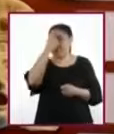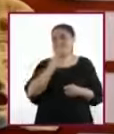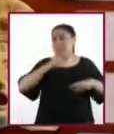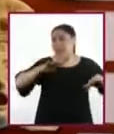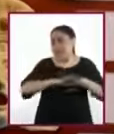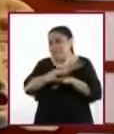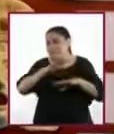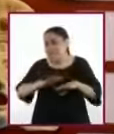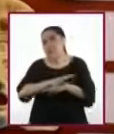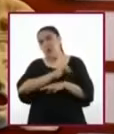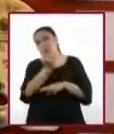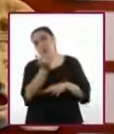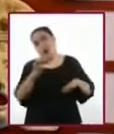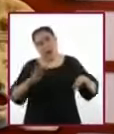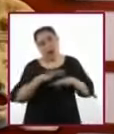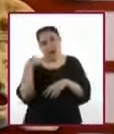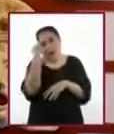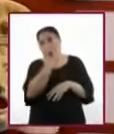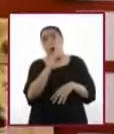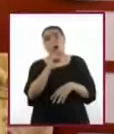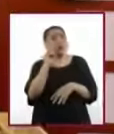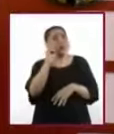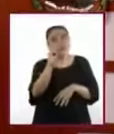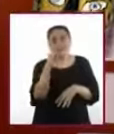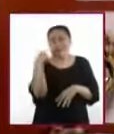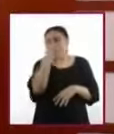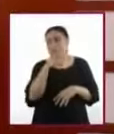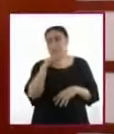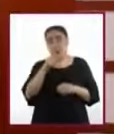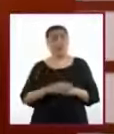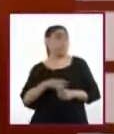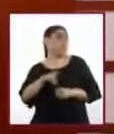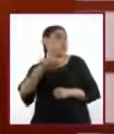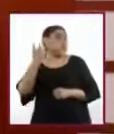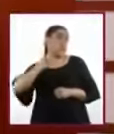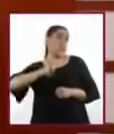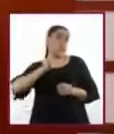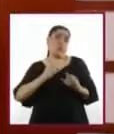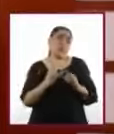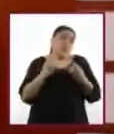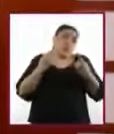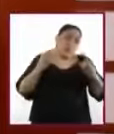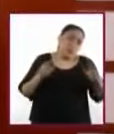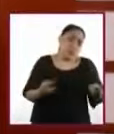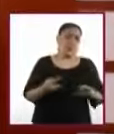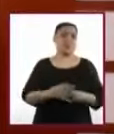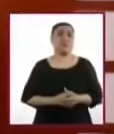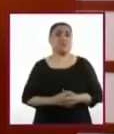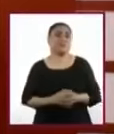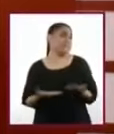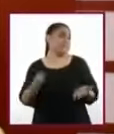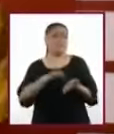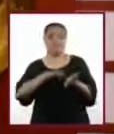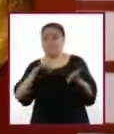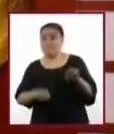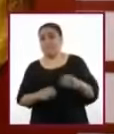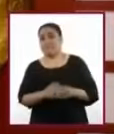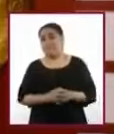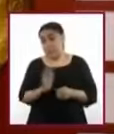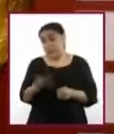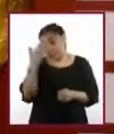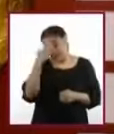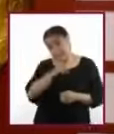el aspecto de otro o de evitar ser reconocido. Su historia se ubica en la más remota antigüedad. Por ejemplo, se sabe que